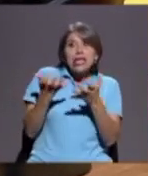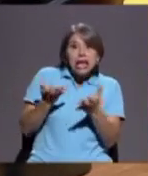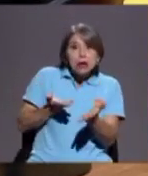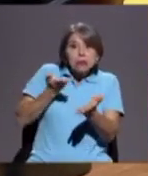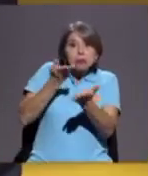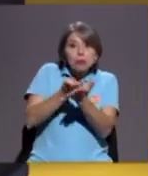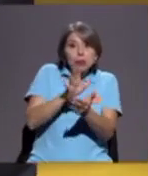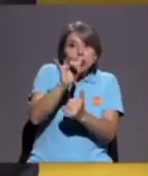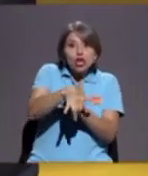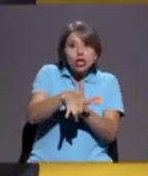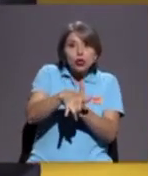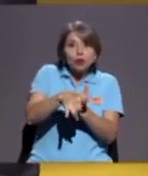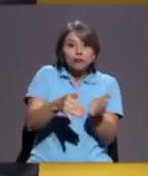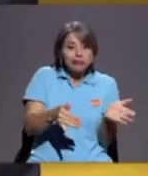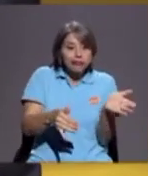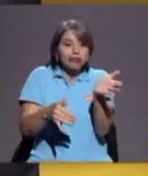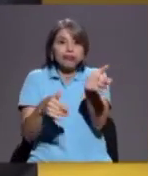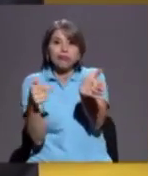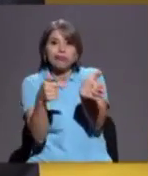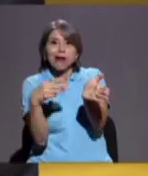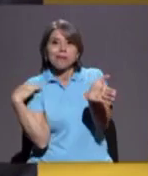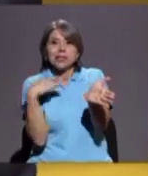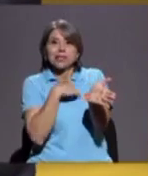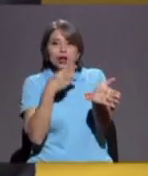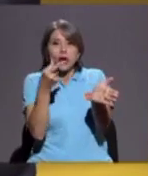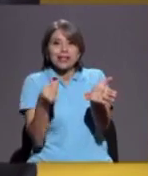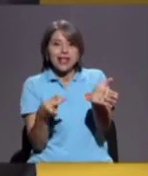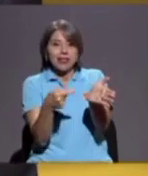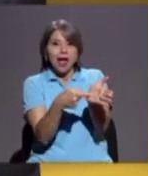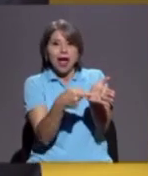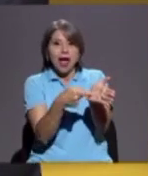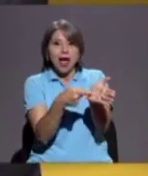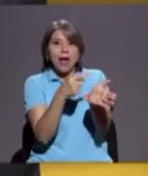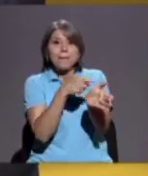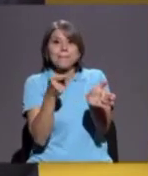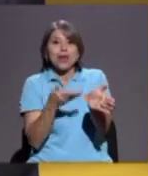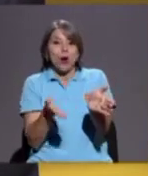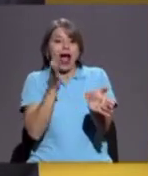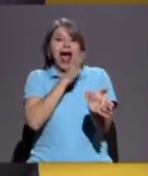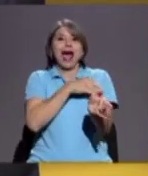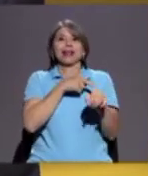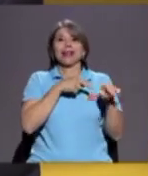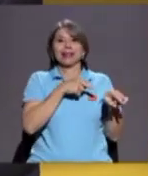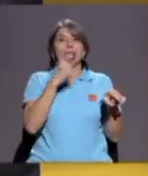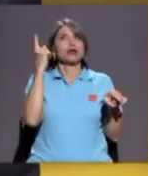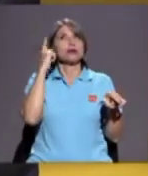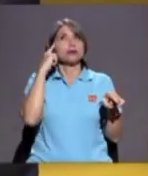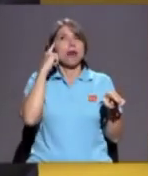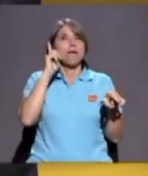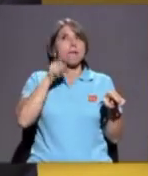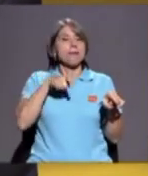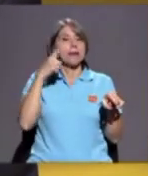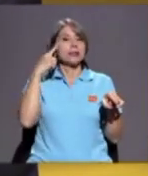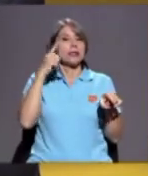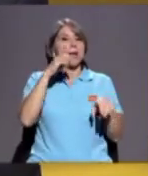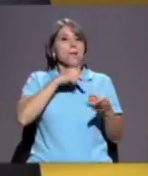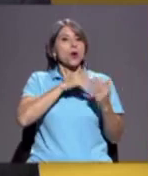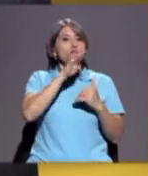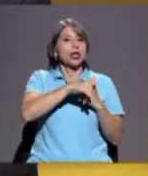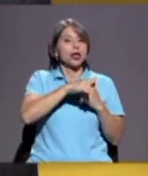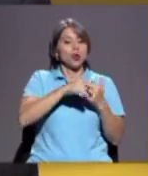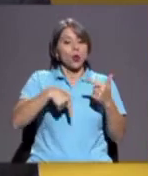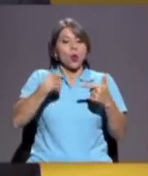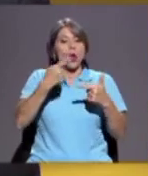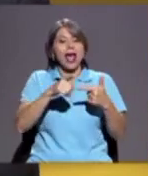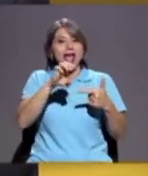presentar al Ministerio de Hacienda. Pero antes de eso, ellos saben que tienen que formular el proyecto, tienen que evaluarlo y depositarlo en lo que